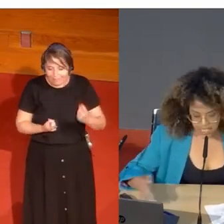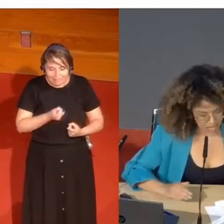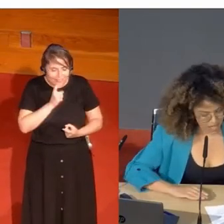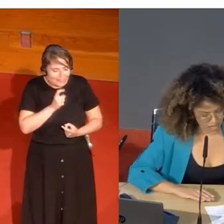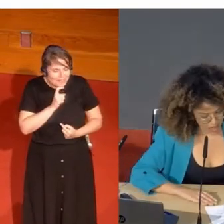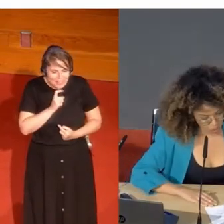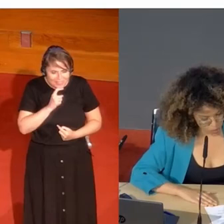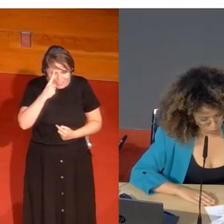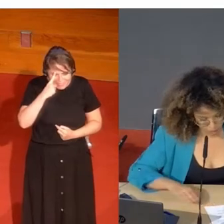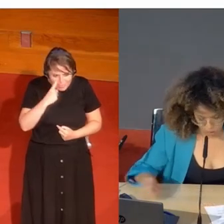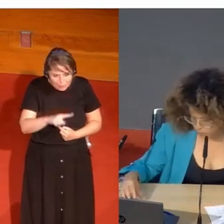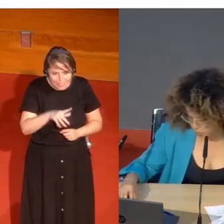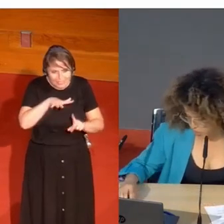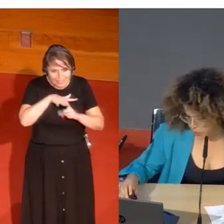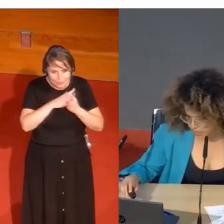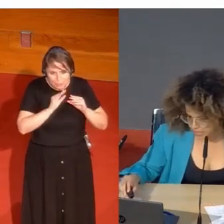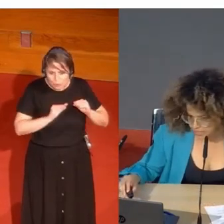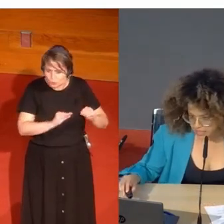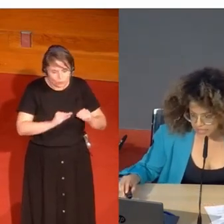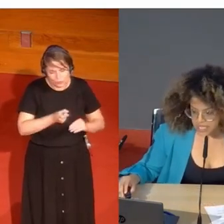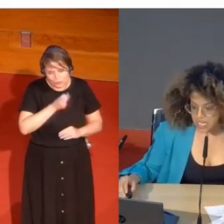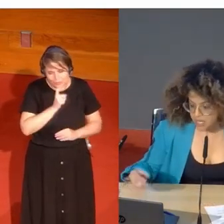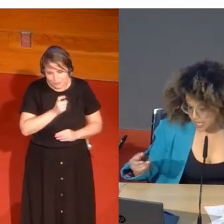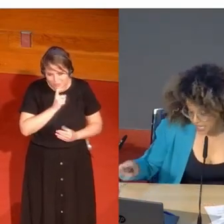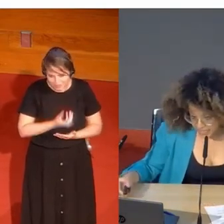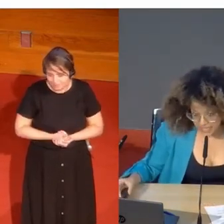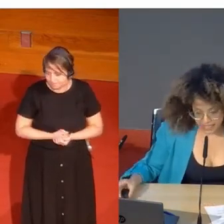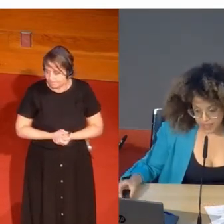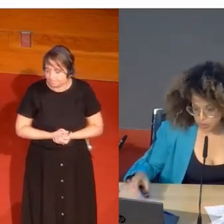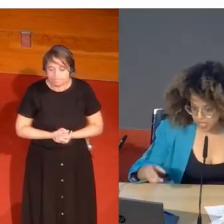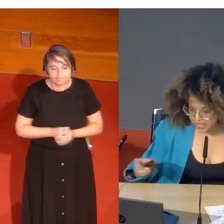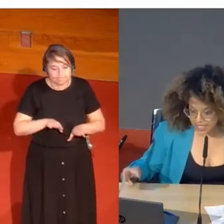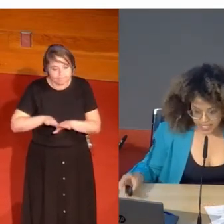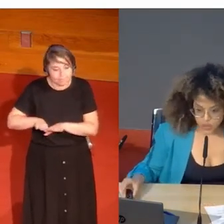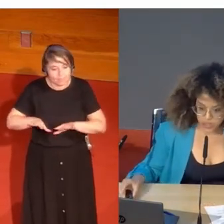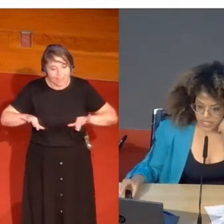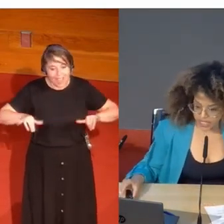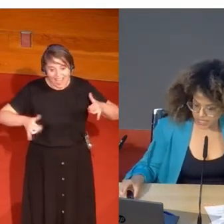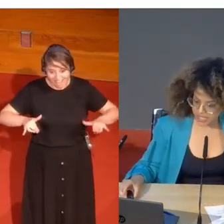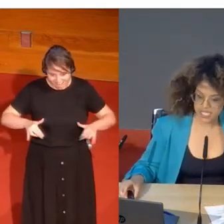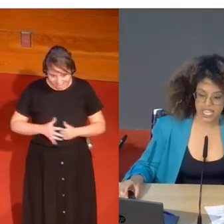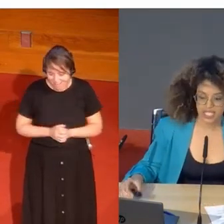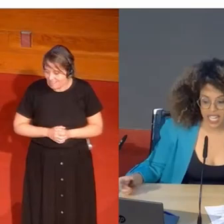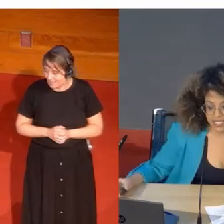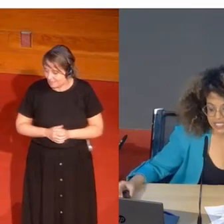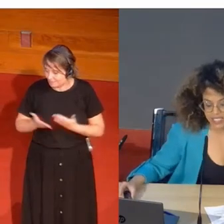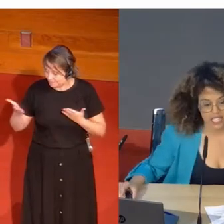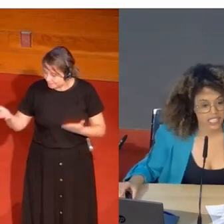acceder a a como a como se encuentran en Argelia tenemos el gran caso